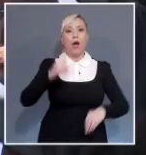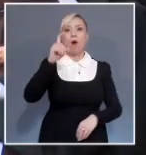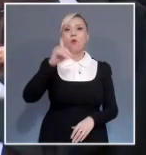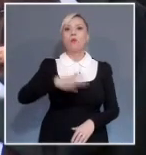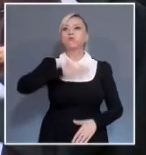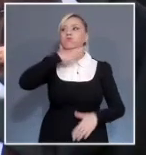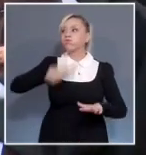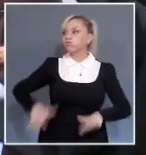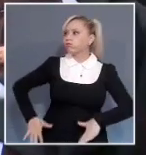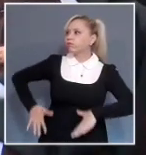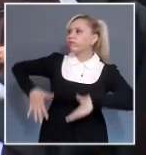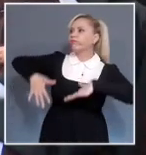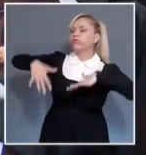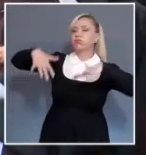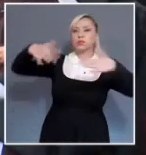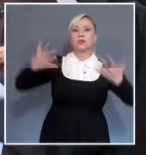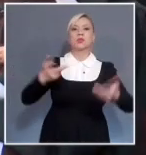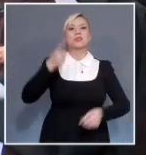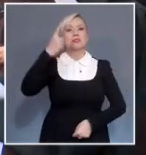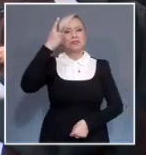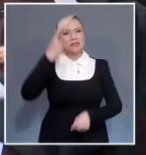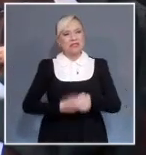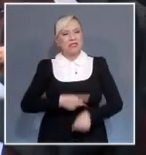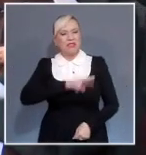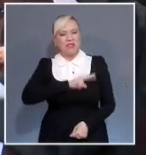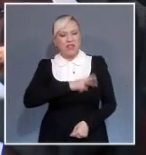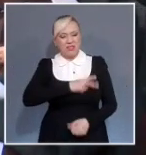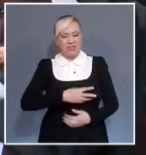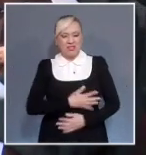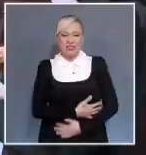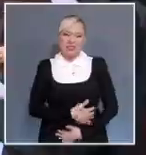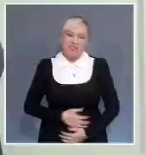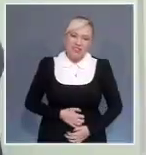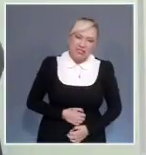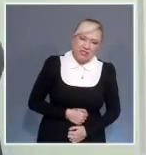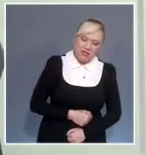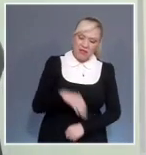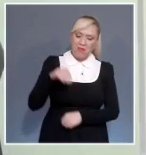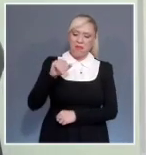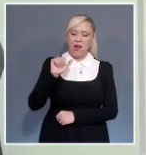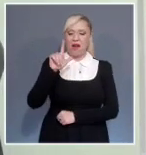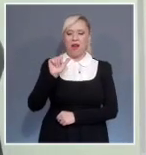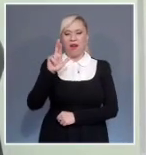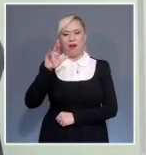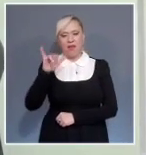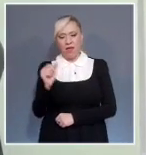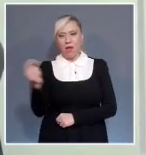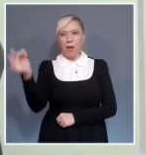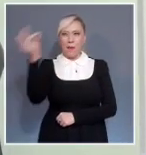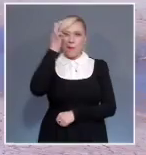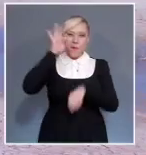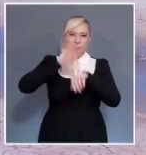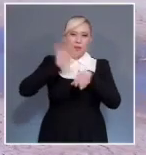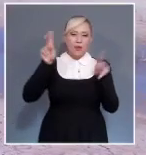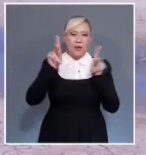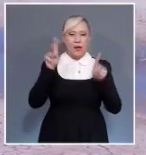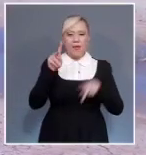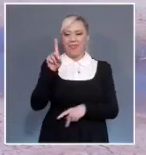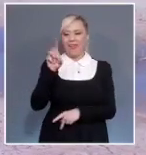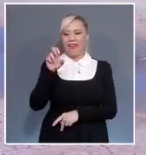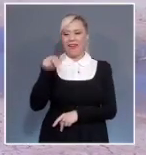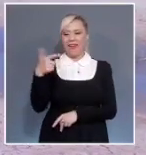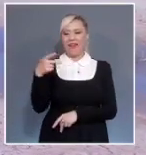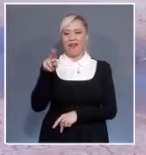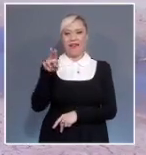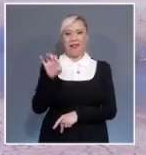el dengue, disminución de cosechas producto de sequías, reducción de áreas destinadas a la agricultura y la pesca derivada